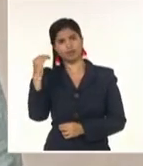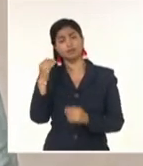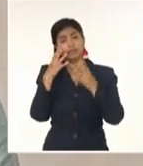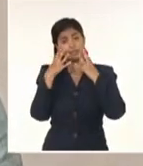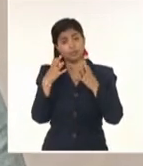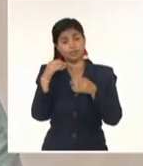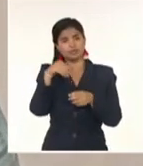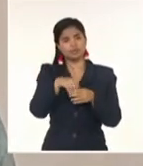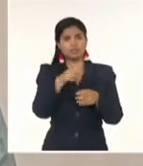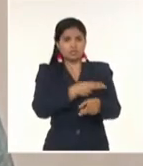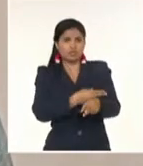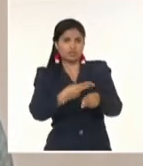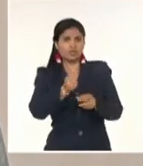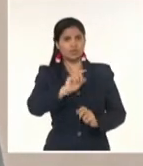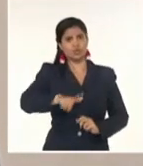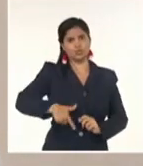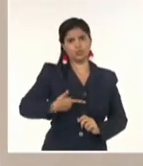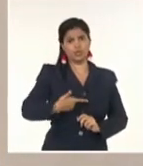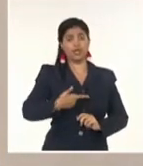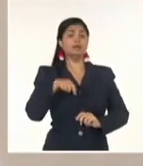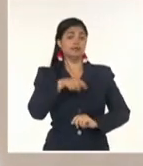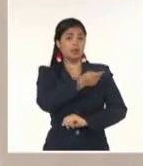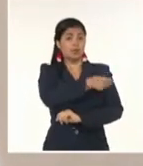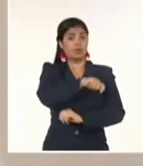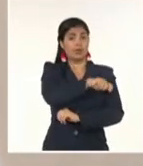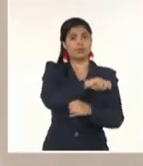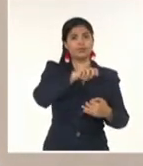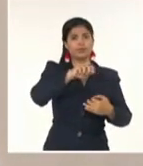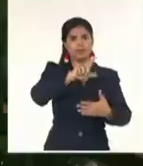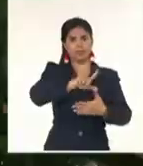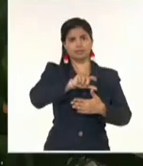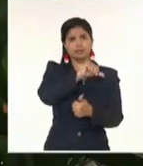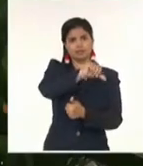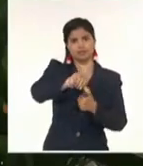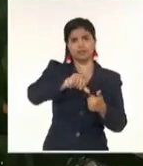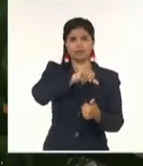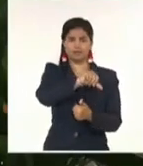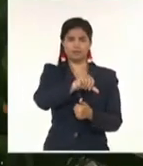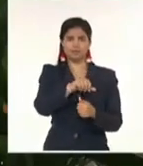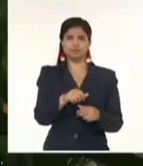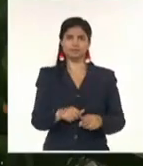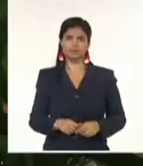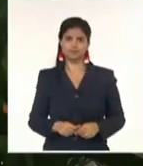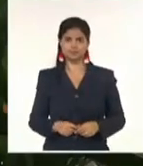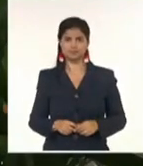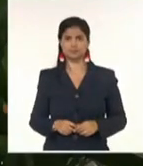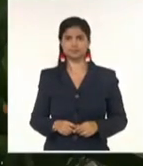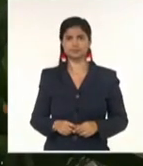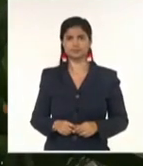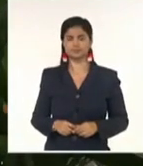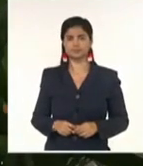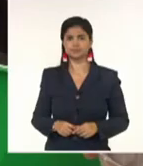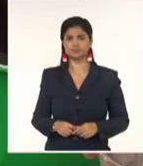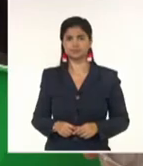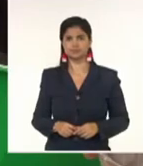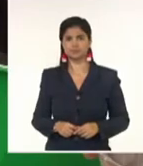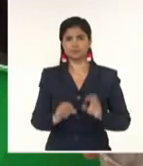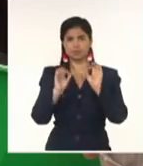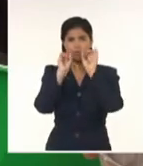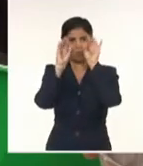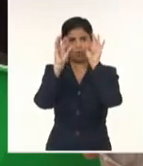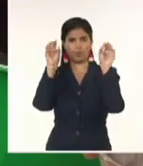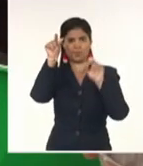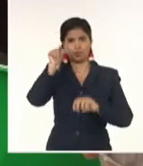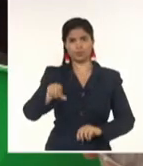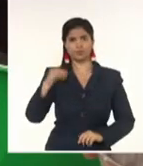y el Caribe y su contribución al desarrollo económico sostenible. El promotor internacional de la cultura cubana vuelve a generar